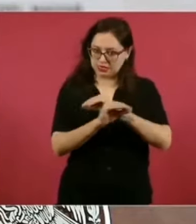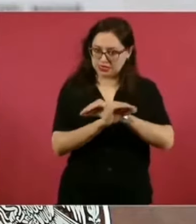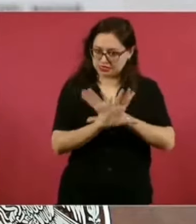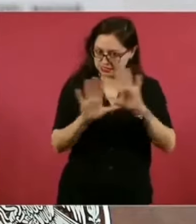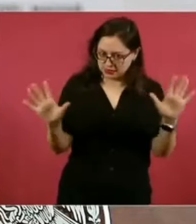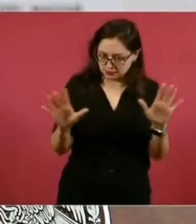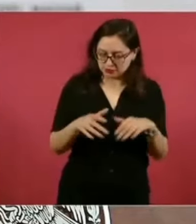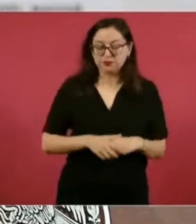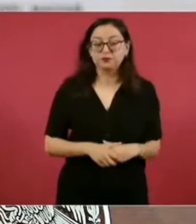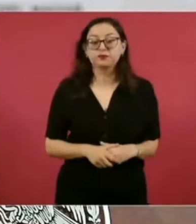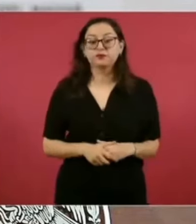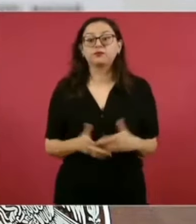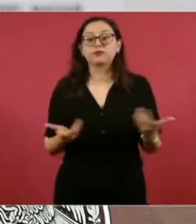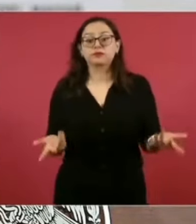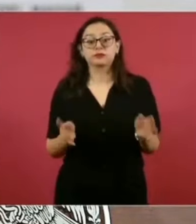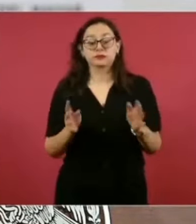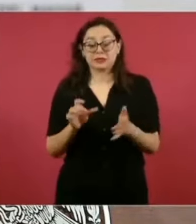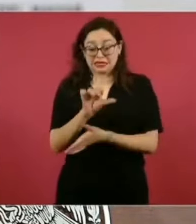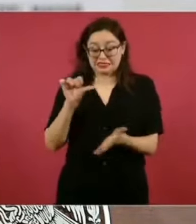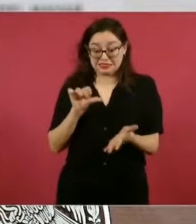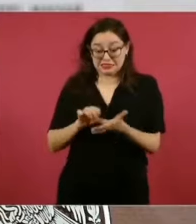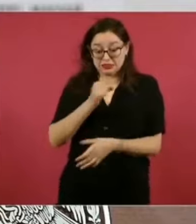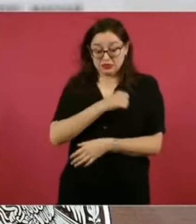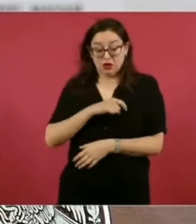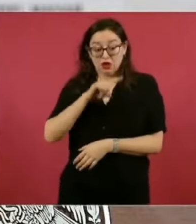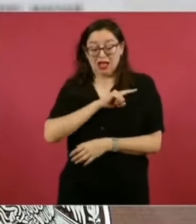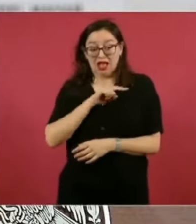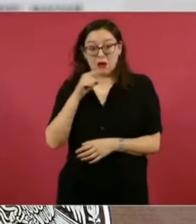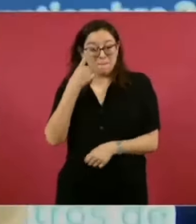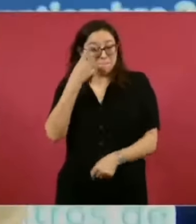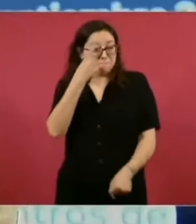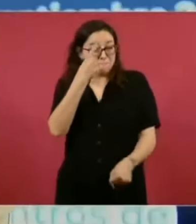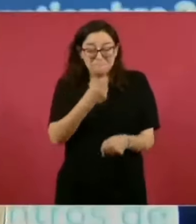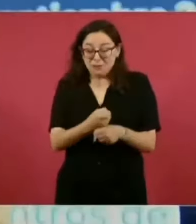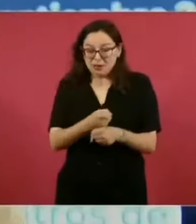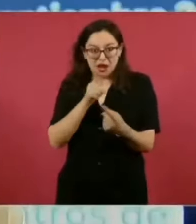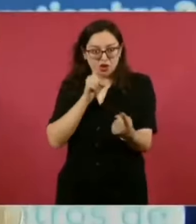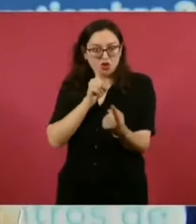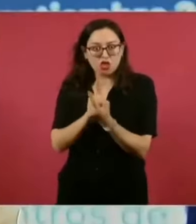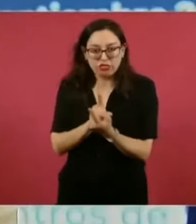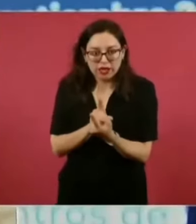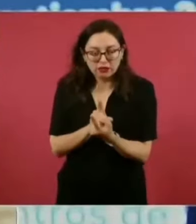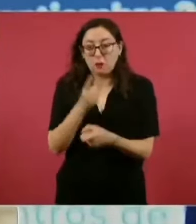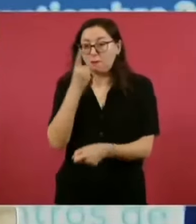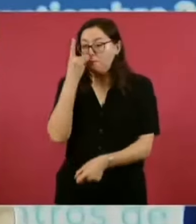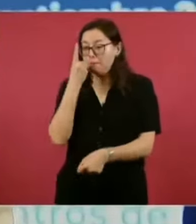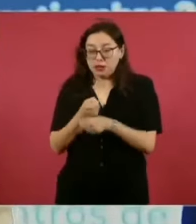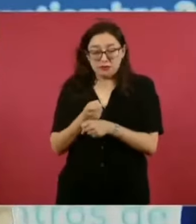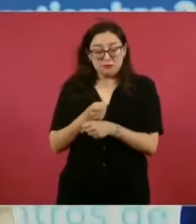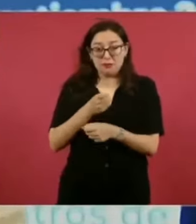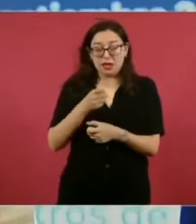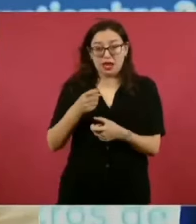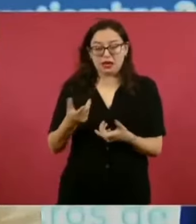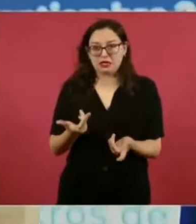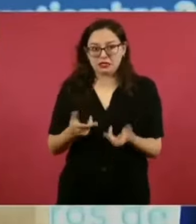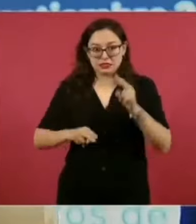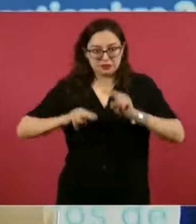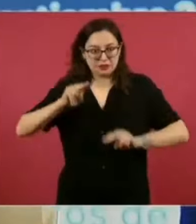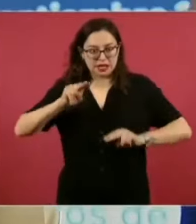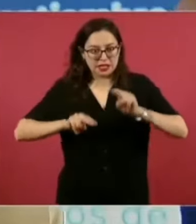la confianza en el centro de salud, ahí en donde los médicos y médicas generales que hemos estado contratando